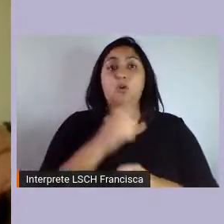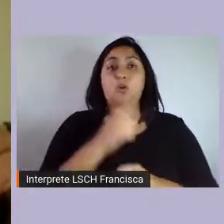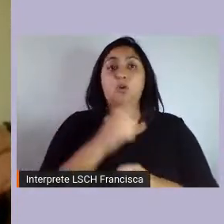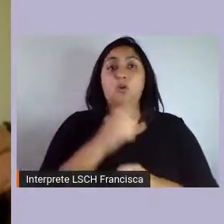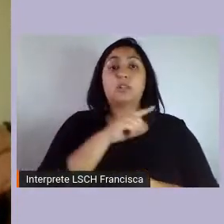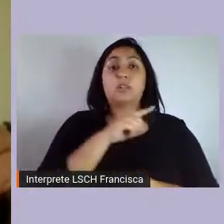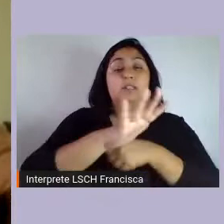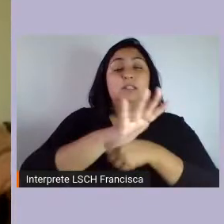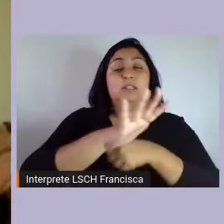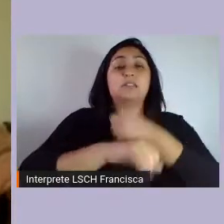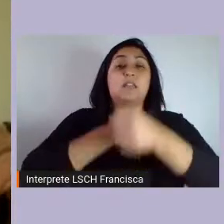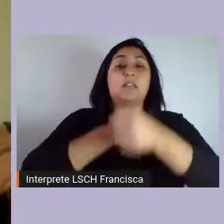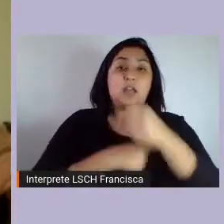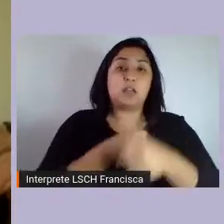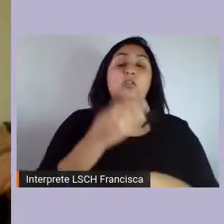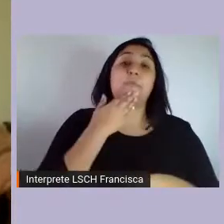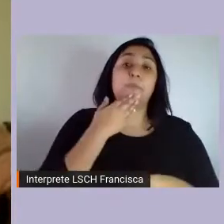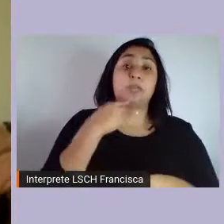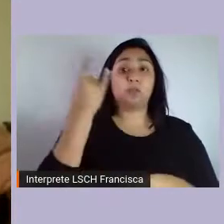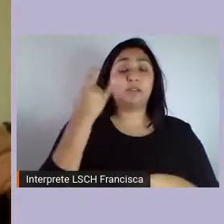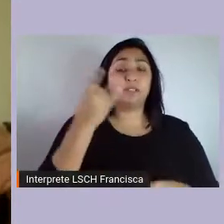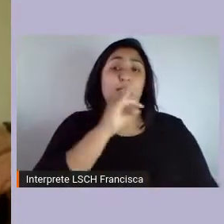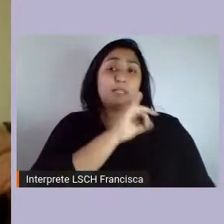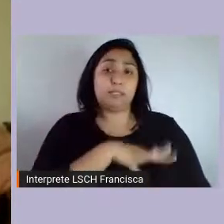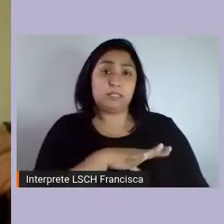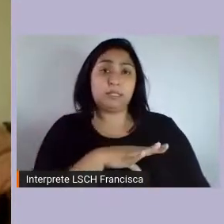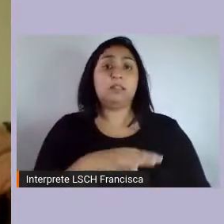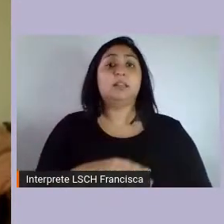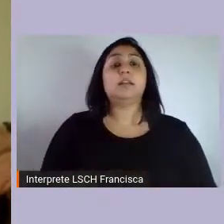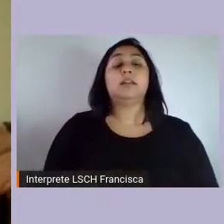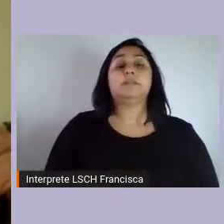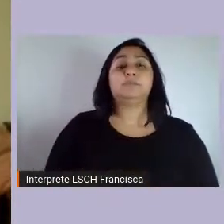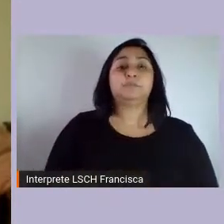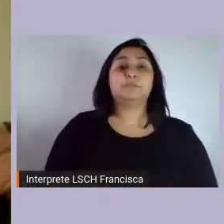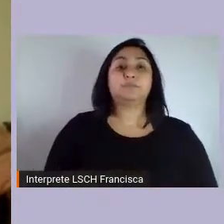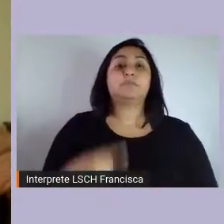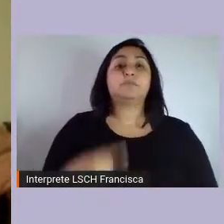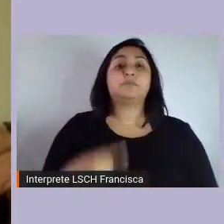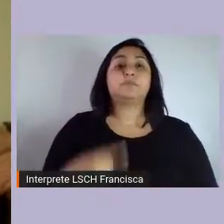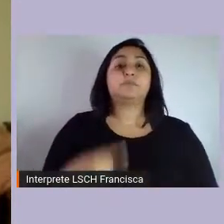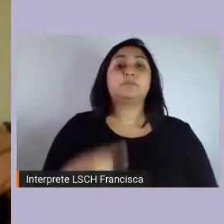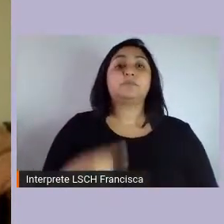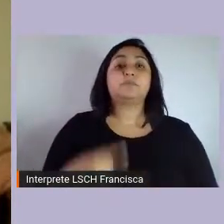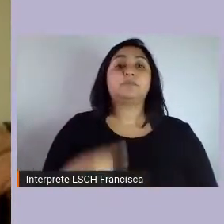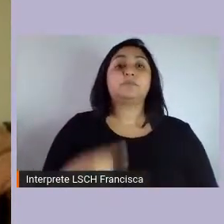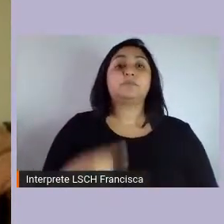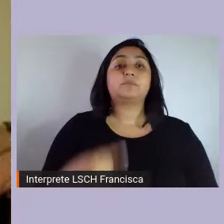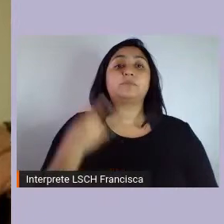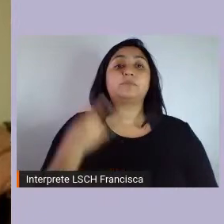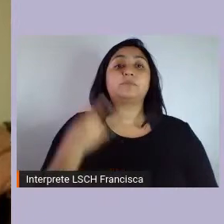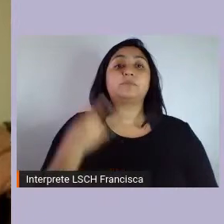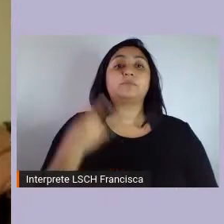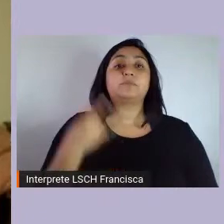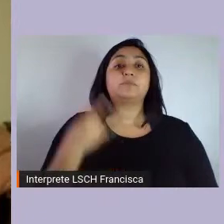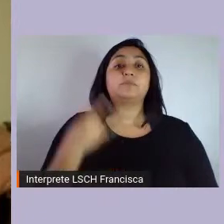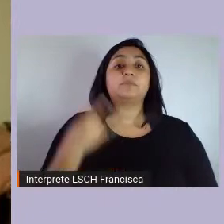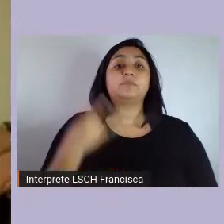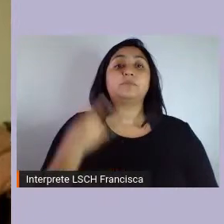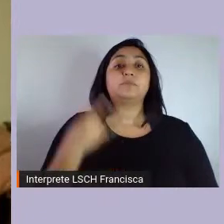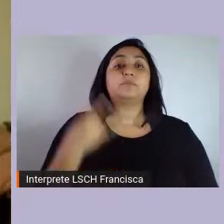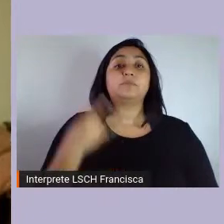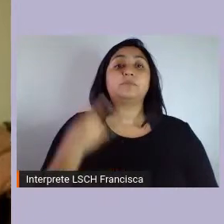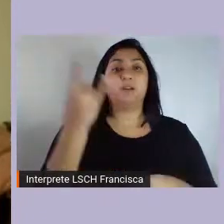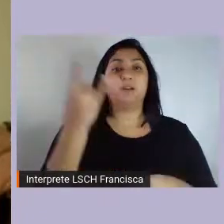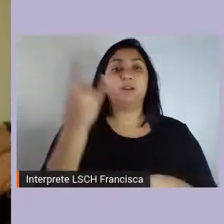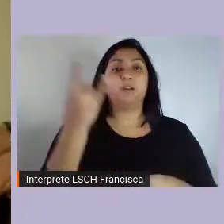Chile otros 15 años, la Universidad Católica, la edición de la nueva universidad, que en esa época se llamaba así, las ediciones que hoy